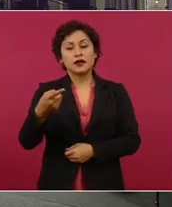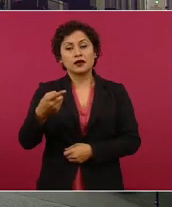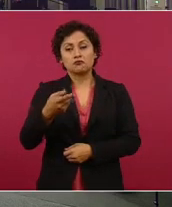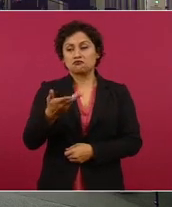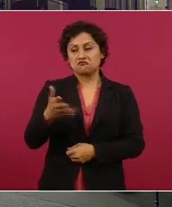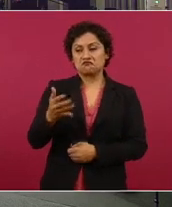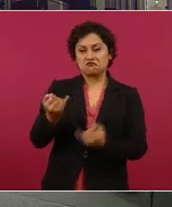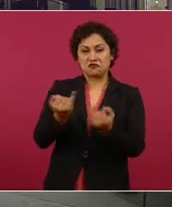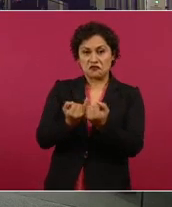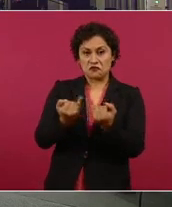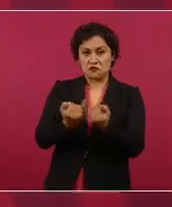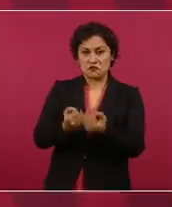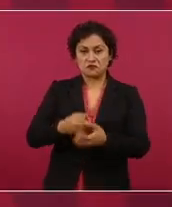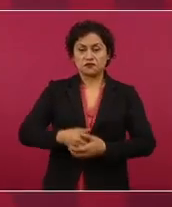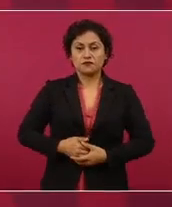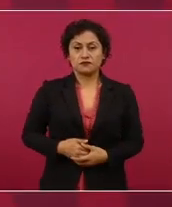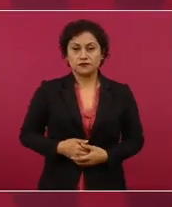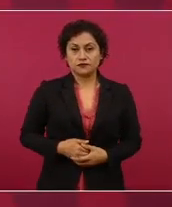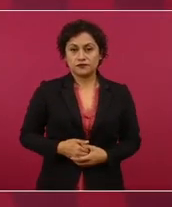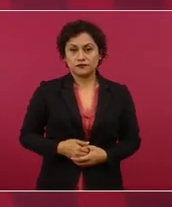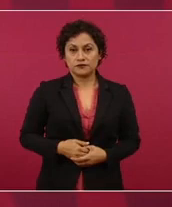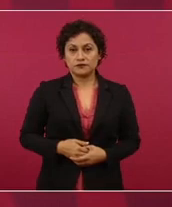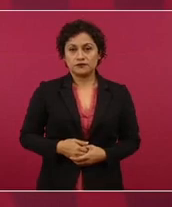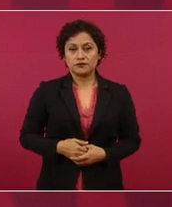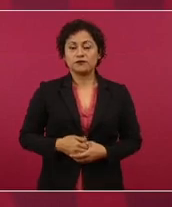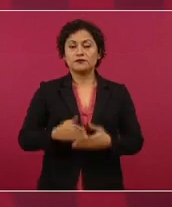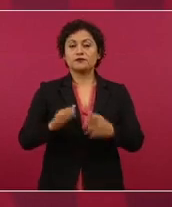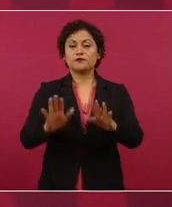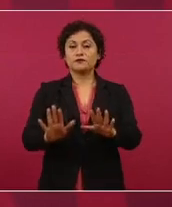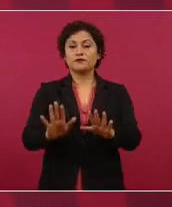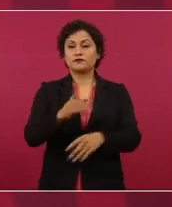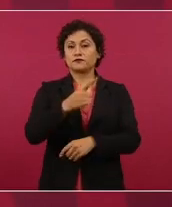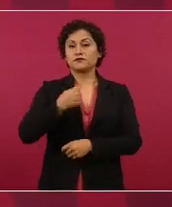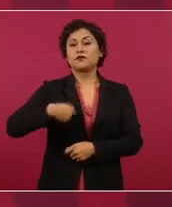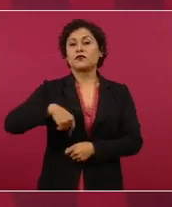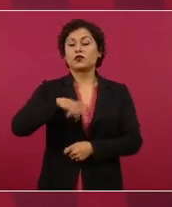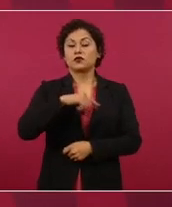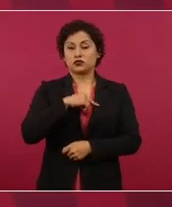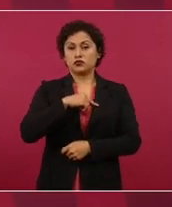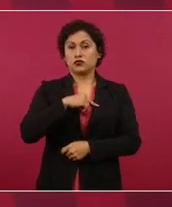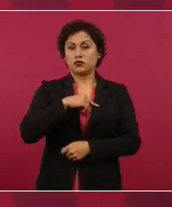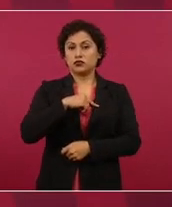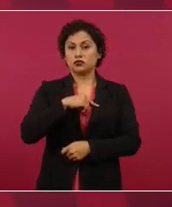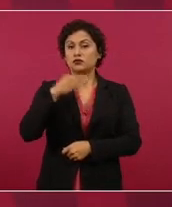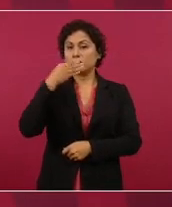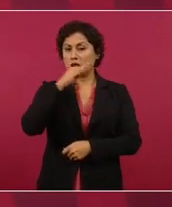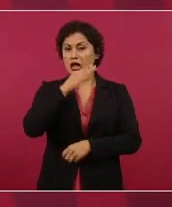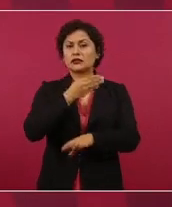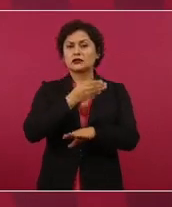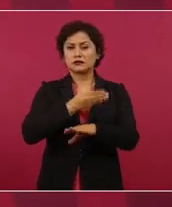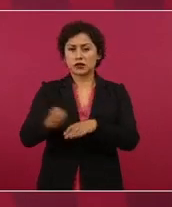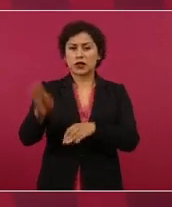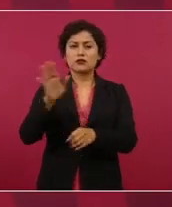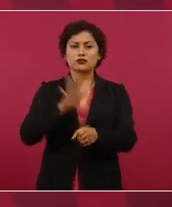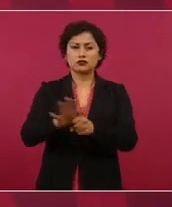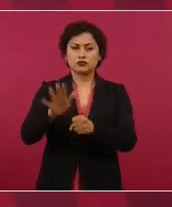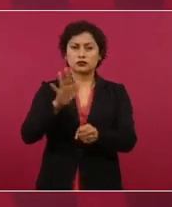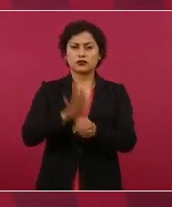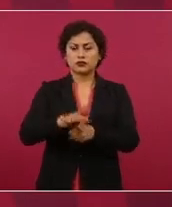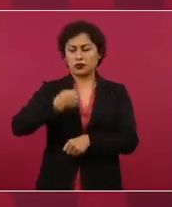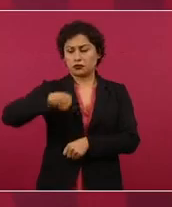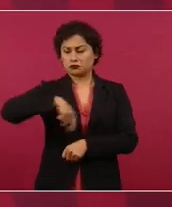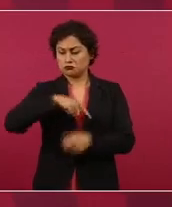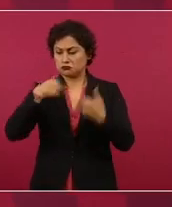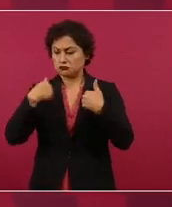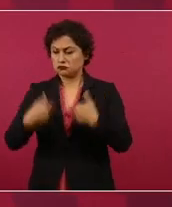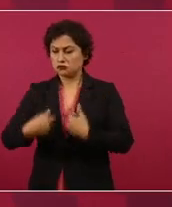Y tenemos autosuficiencia en maíz blanco para el consumo humano,